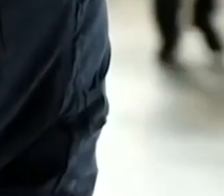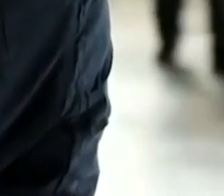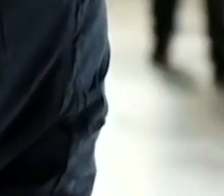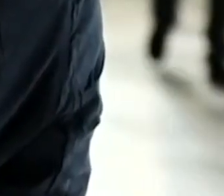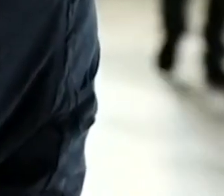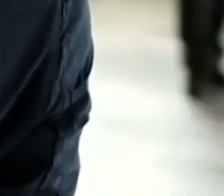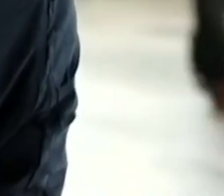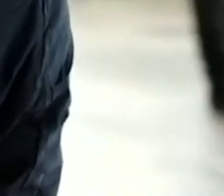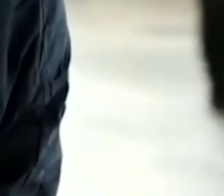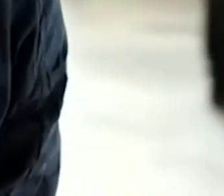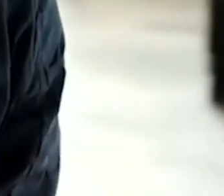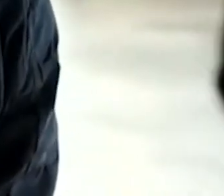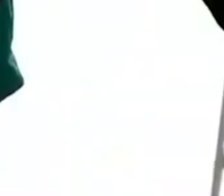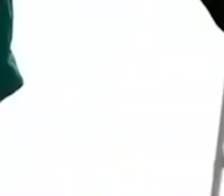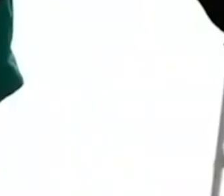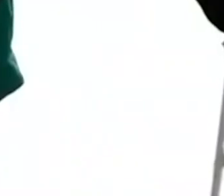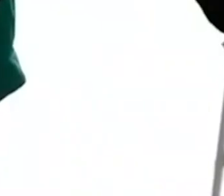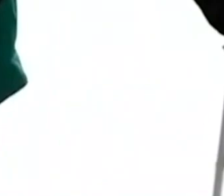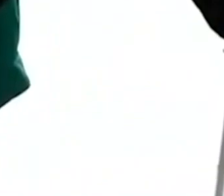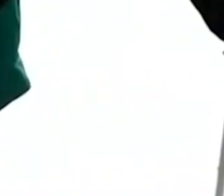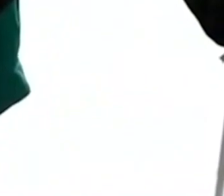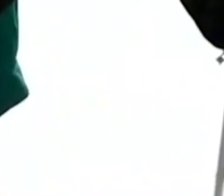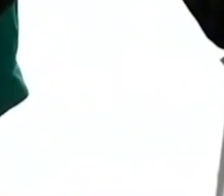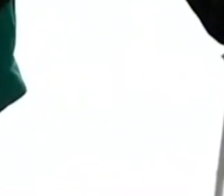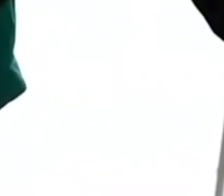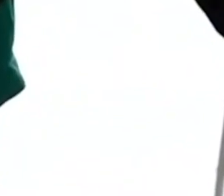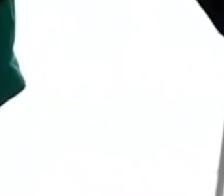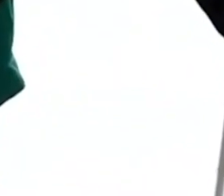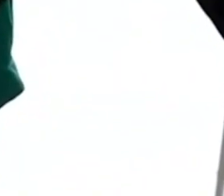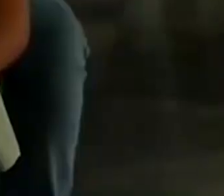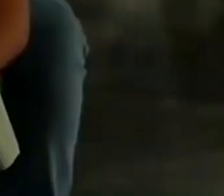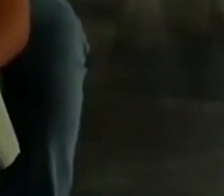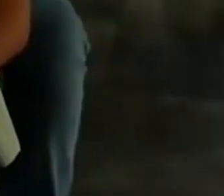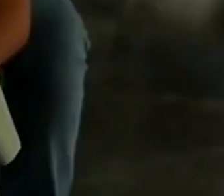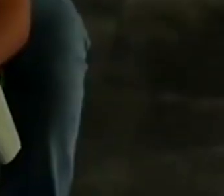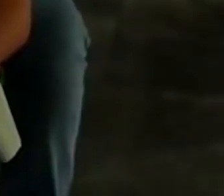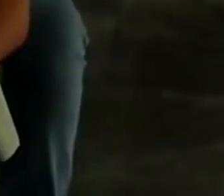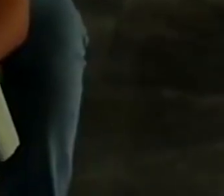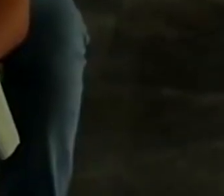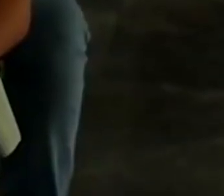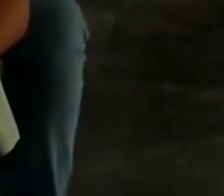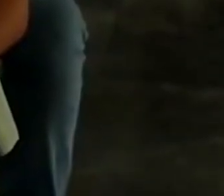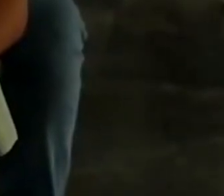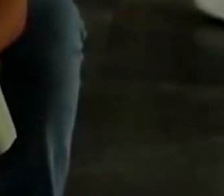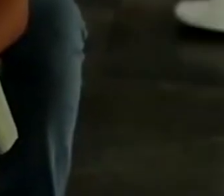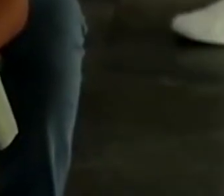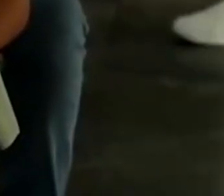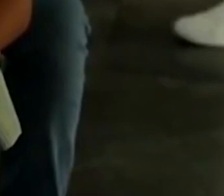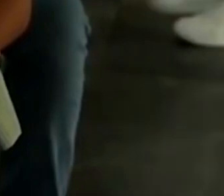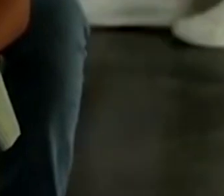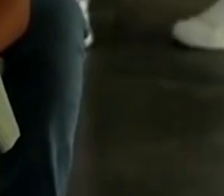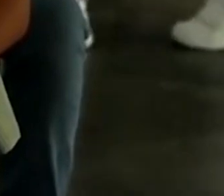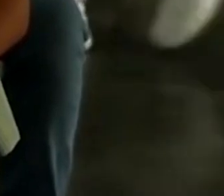El gobierno de la Ciudad de México anunció que del 19 al 27 de mayo se vacunará contra COVID-19 a los menores de edad de 12, 13 y